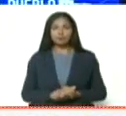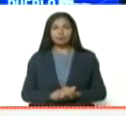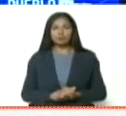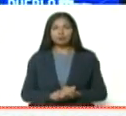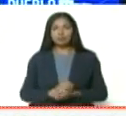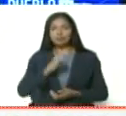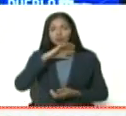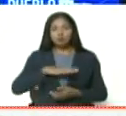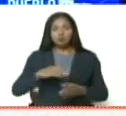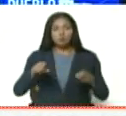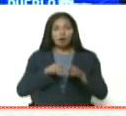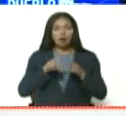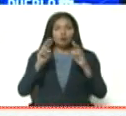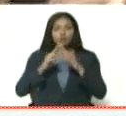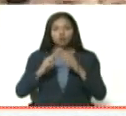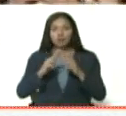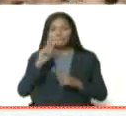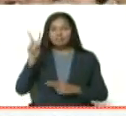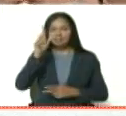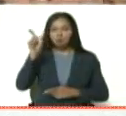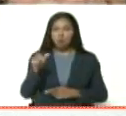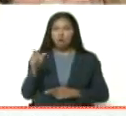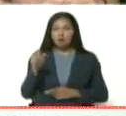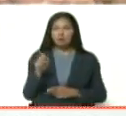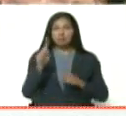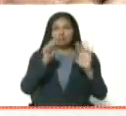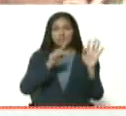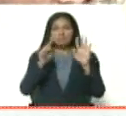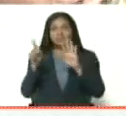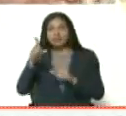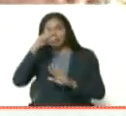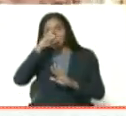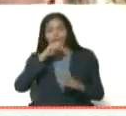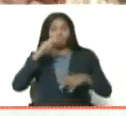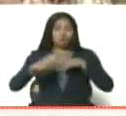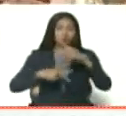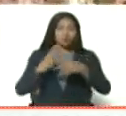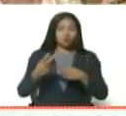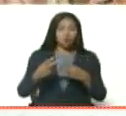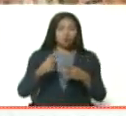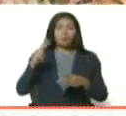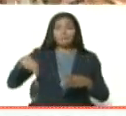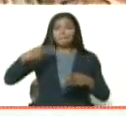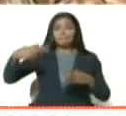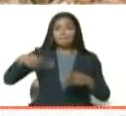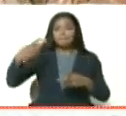histórica, conocida por los venezolanos, 66 años produciendo pasta.